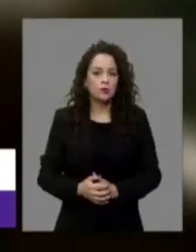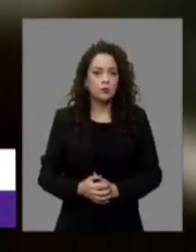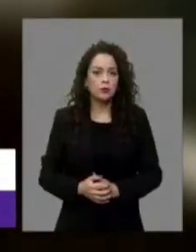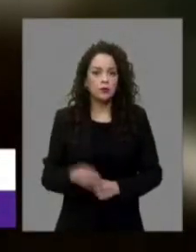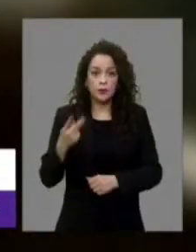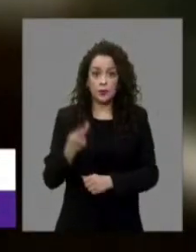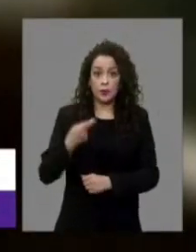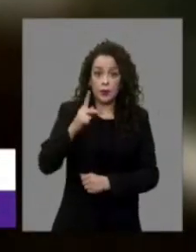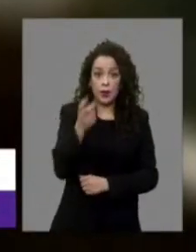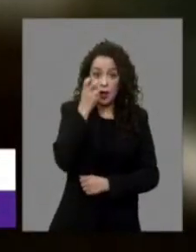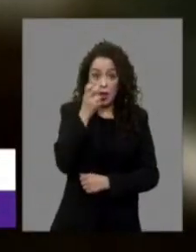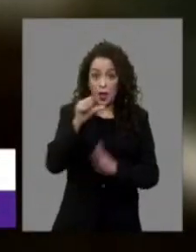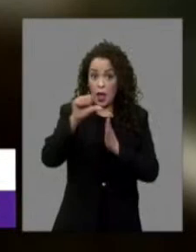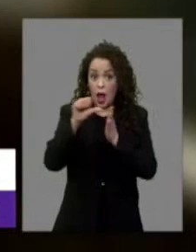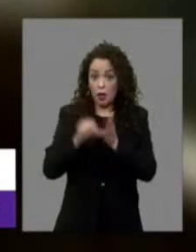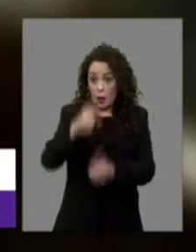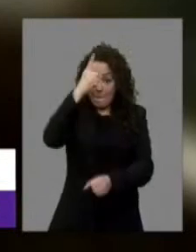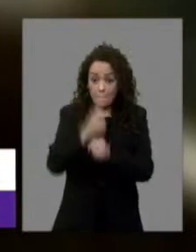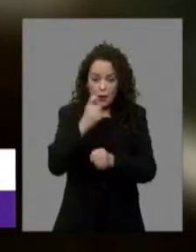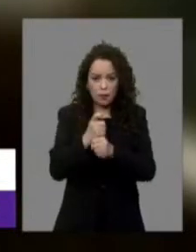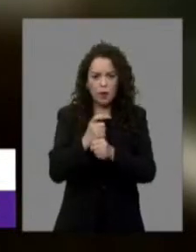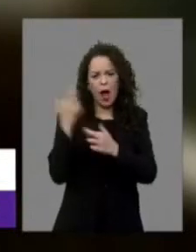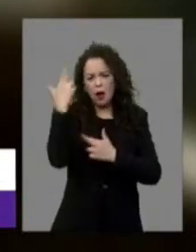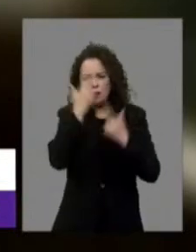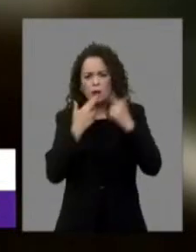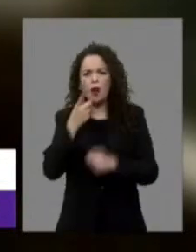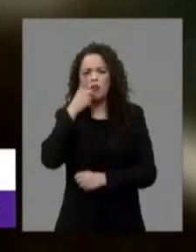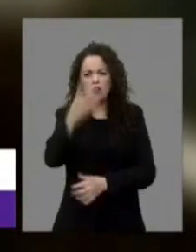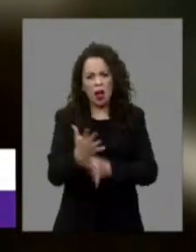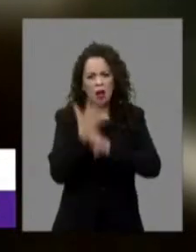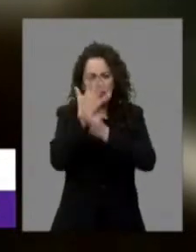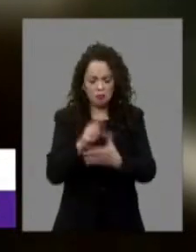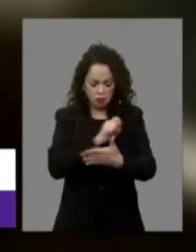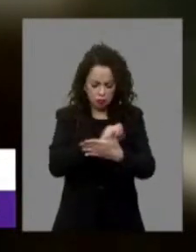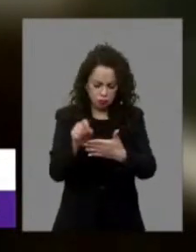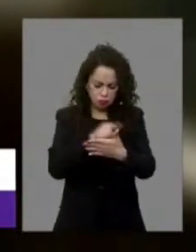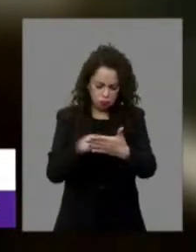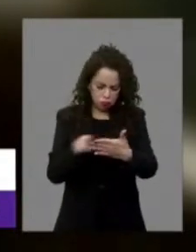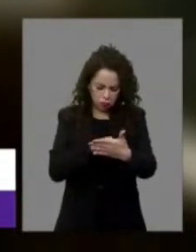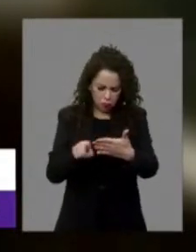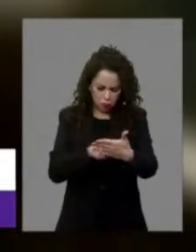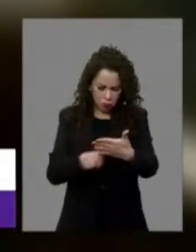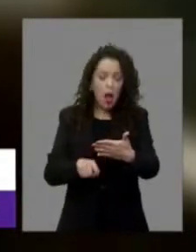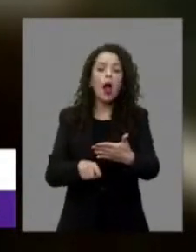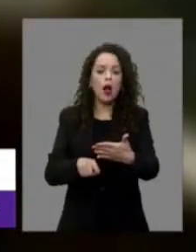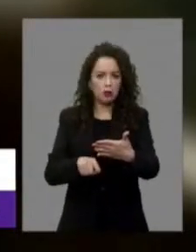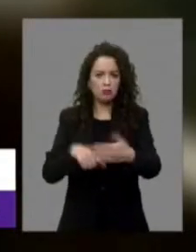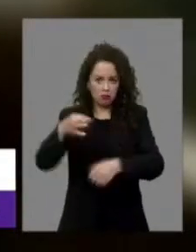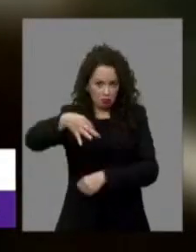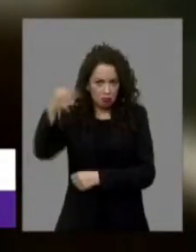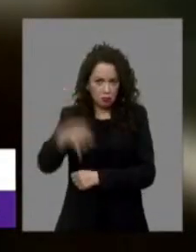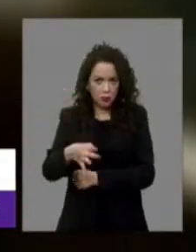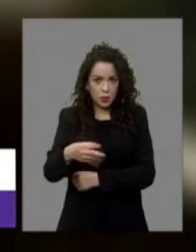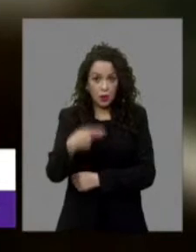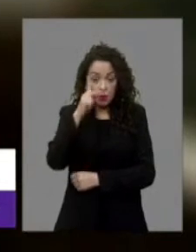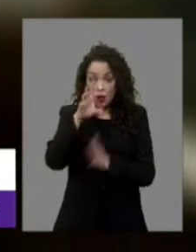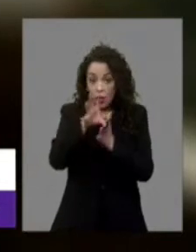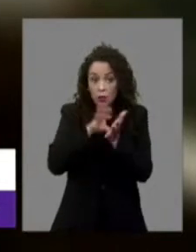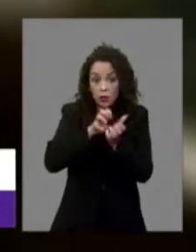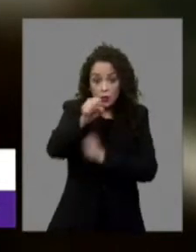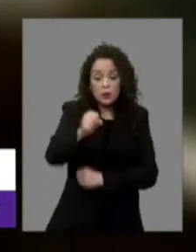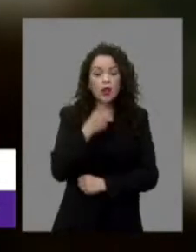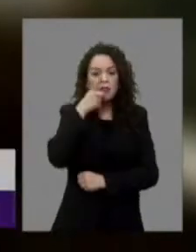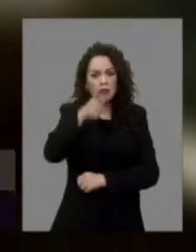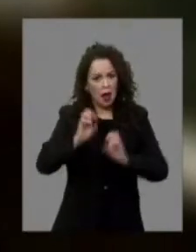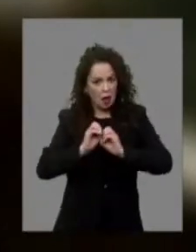analizó el texto del artículo primero y se dijo, sí, eso es correcto, siempre y cuando nuestra Constitución no marque una restricción